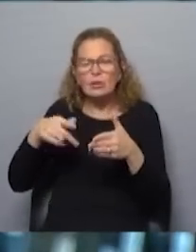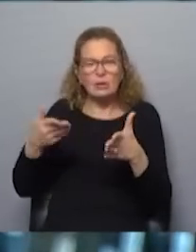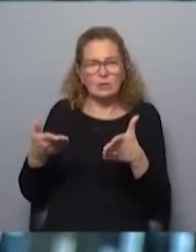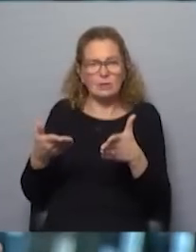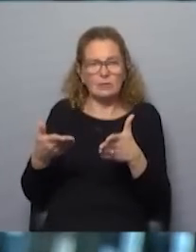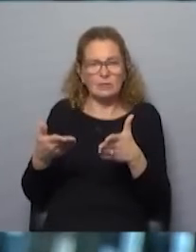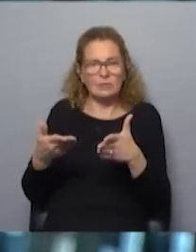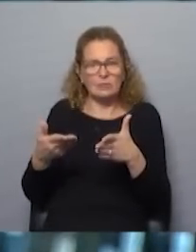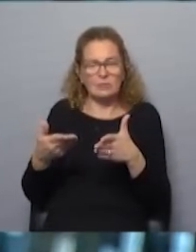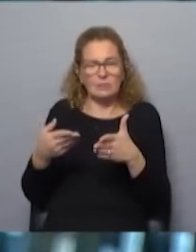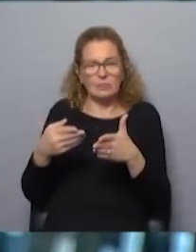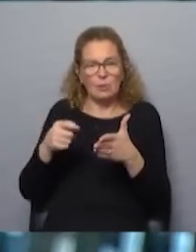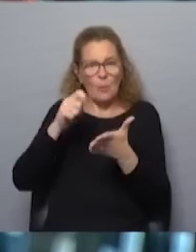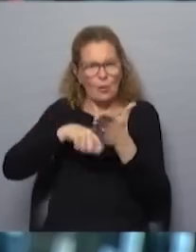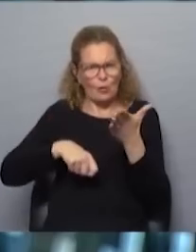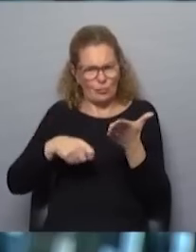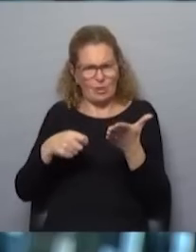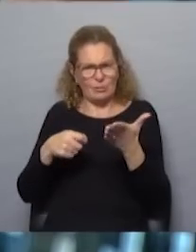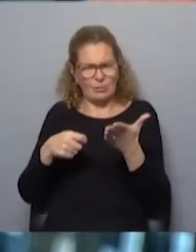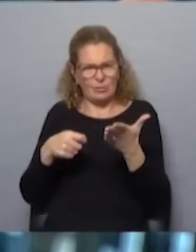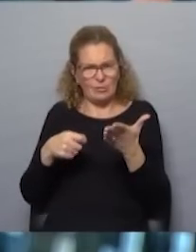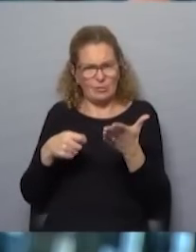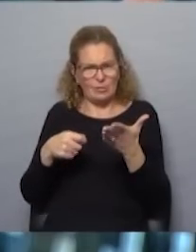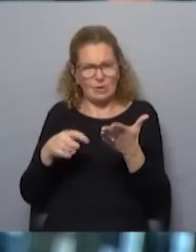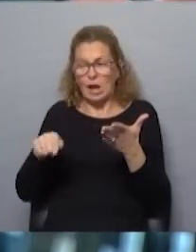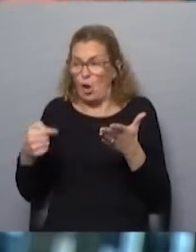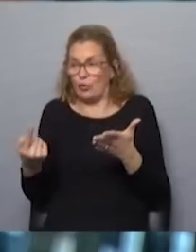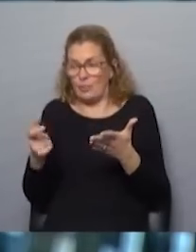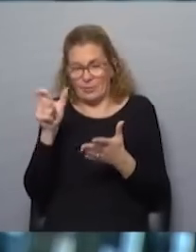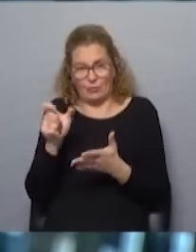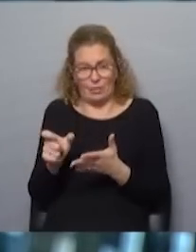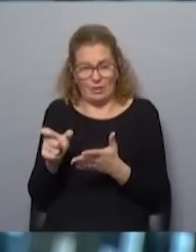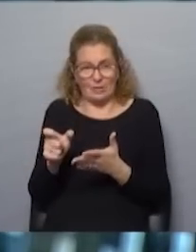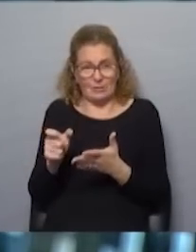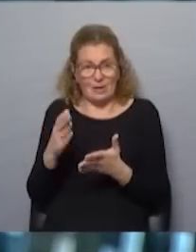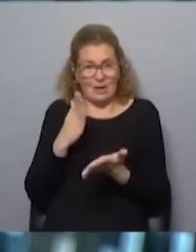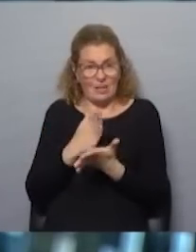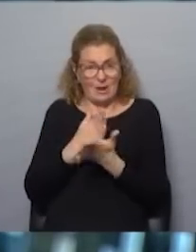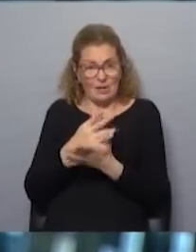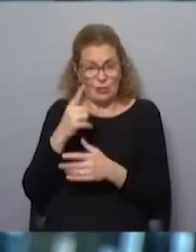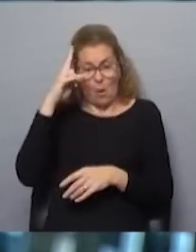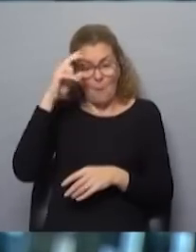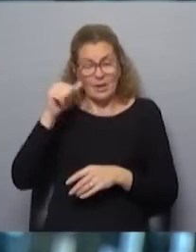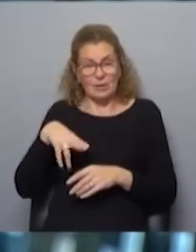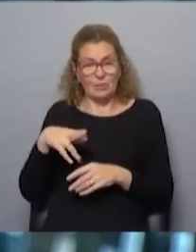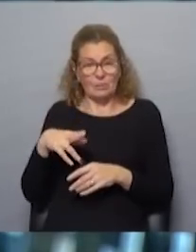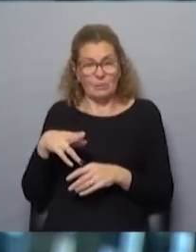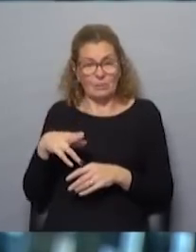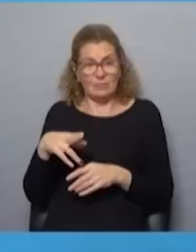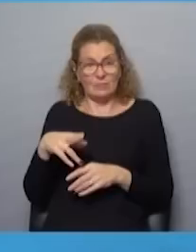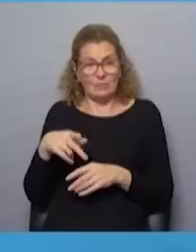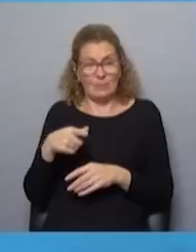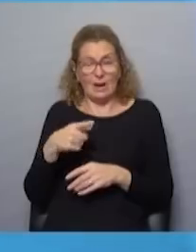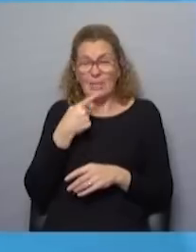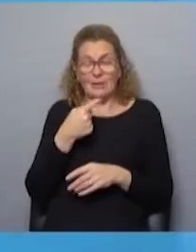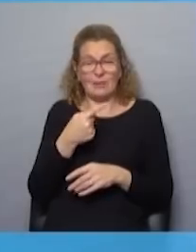si te lo incorpora un contrato el co contratante tiene derecho a opinar cuentas porque están para poder